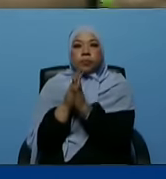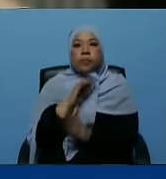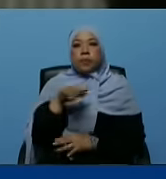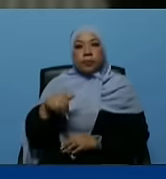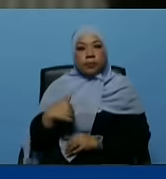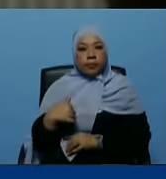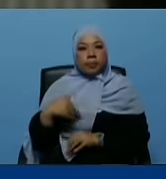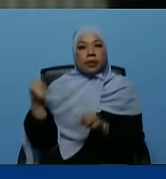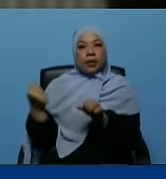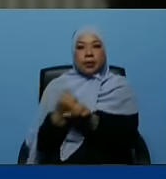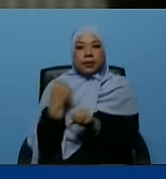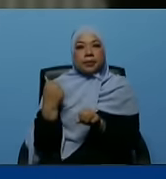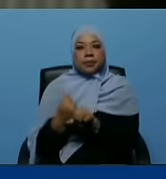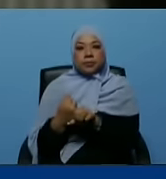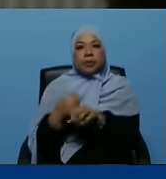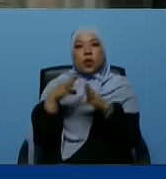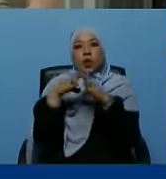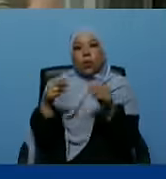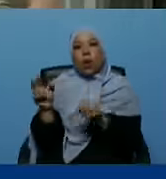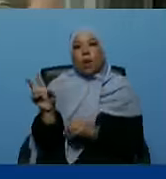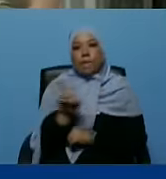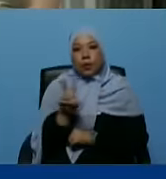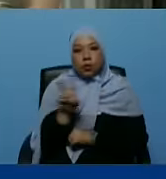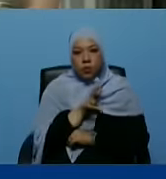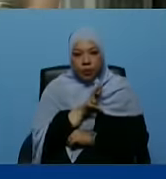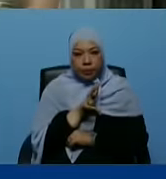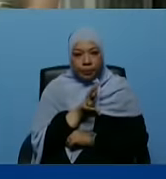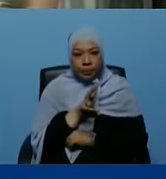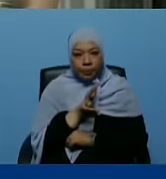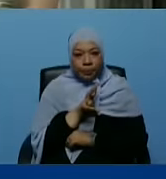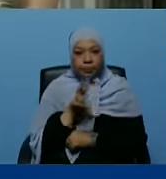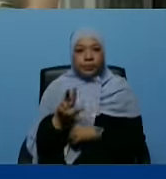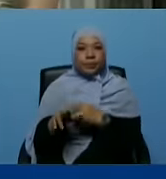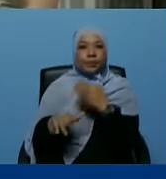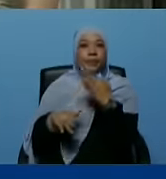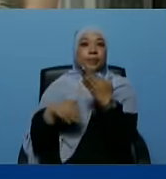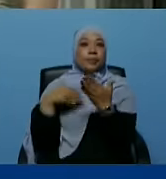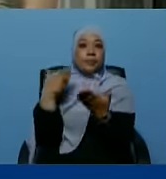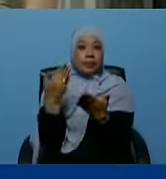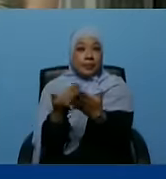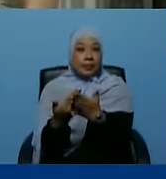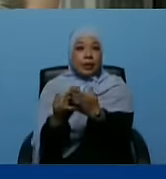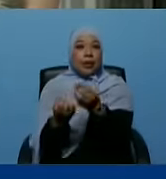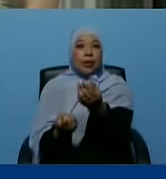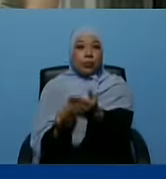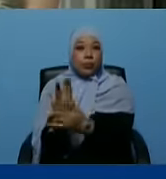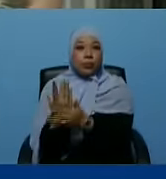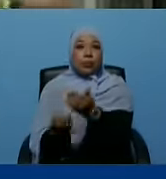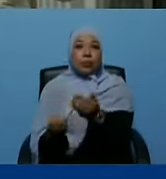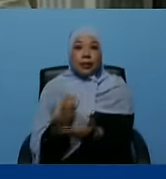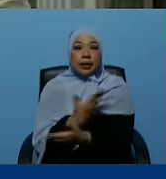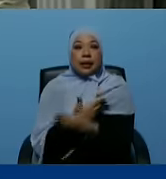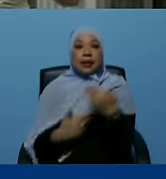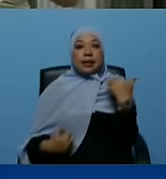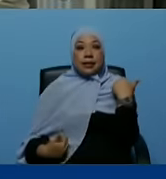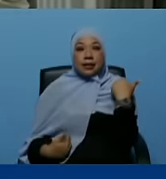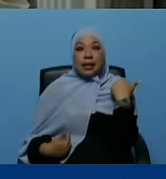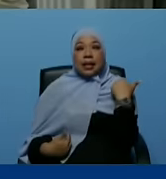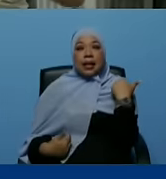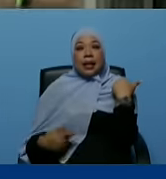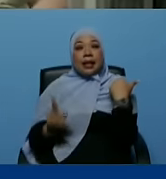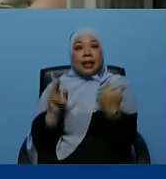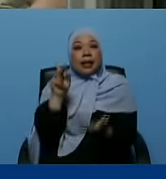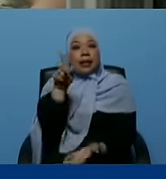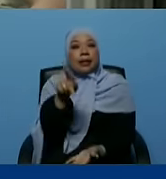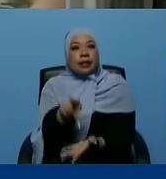y que están acá, sino a toda Venezuela. Presidente, yo comencé vendiendo flores bajo una mata, debajo de un árbol con